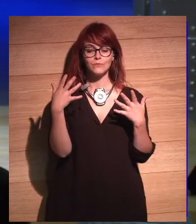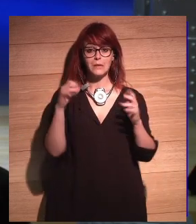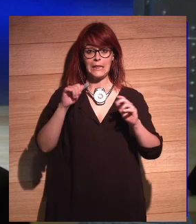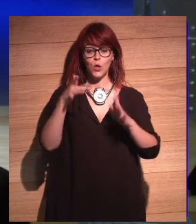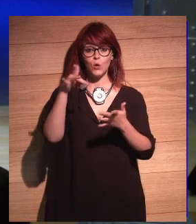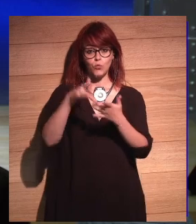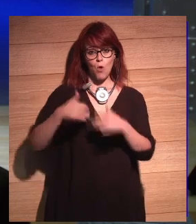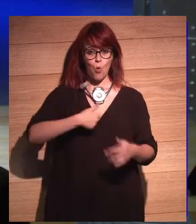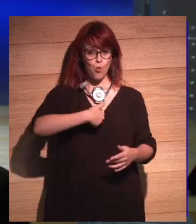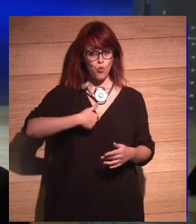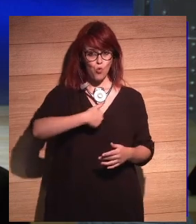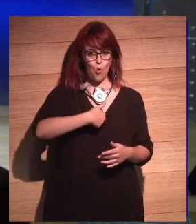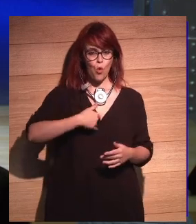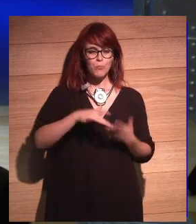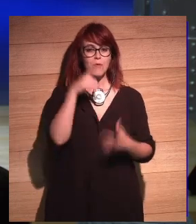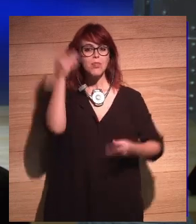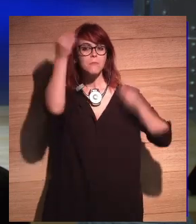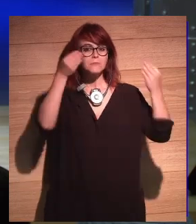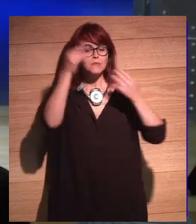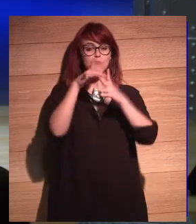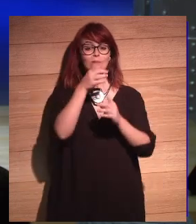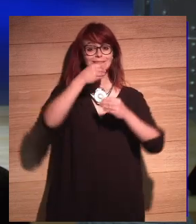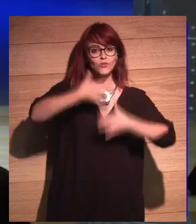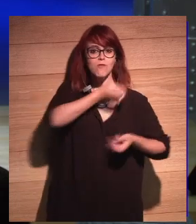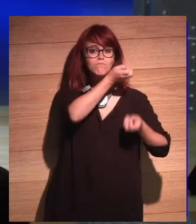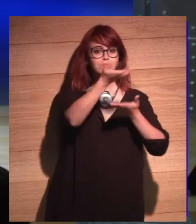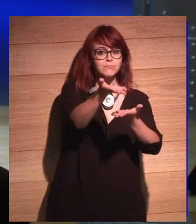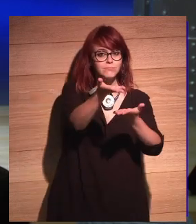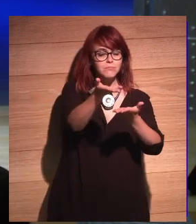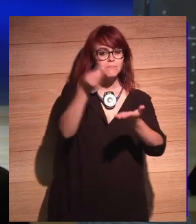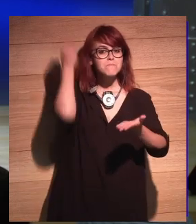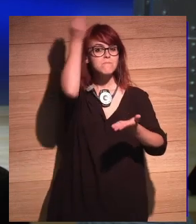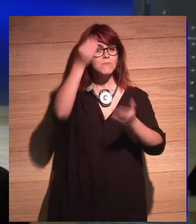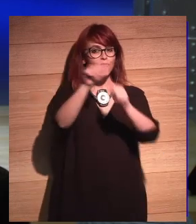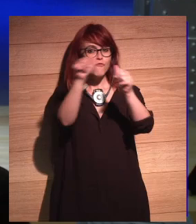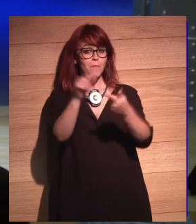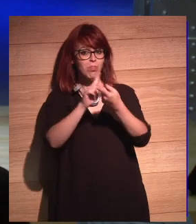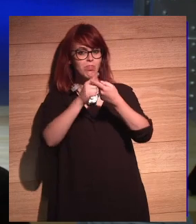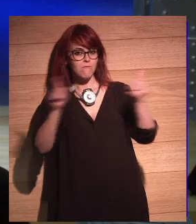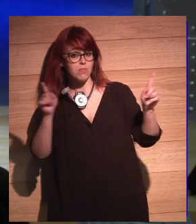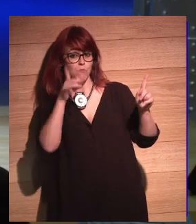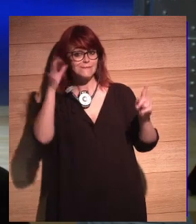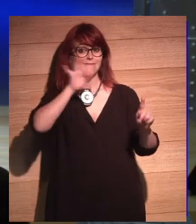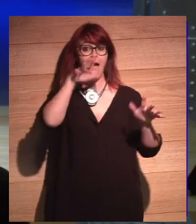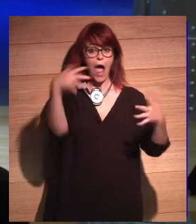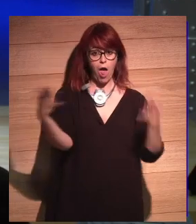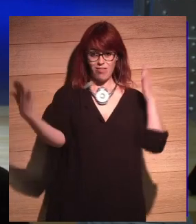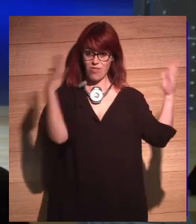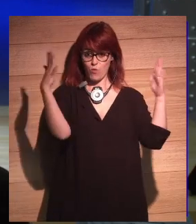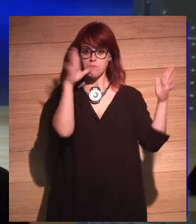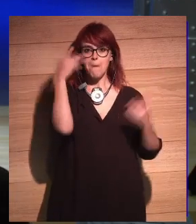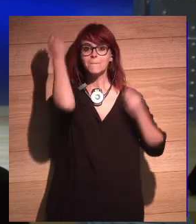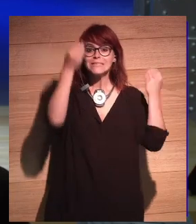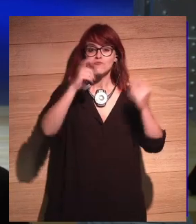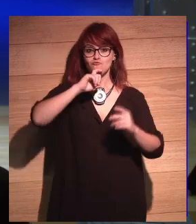Parte de mi rol es repensar la forma de contar historias en este siglo, digamos, en esta época. Tengo que pensar